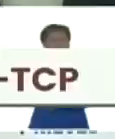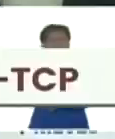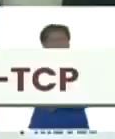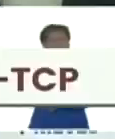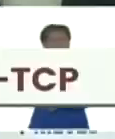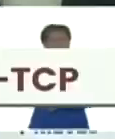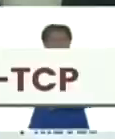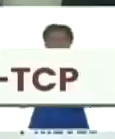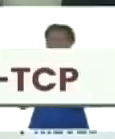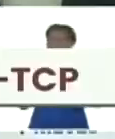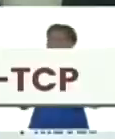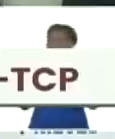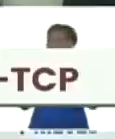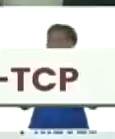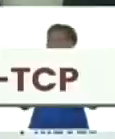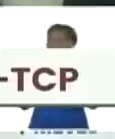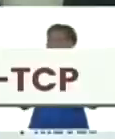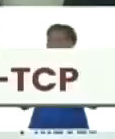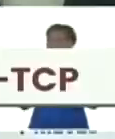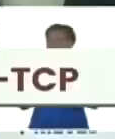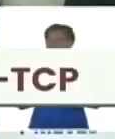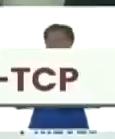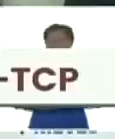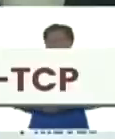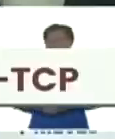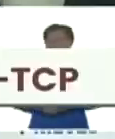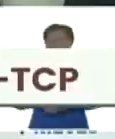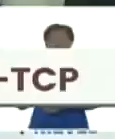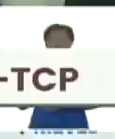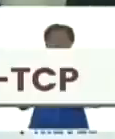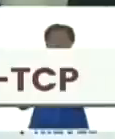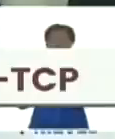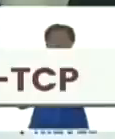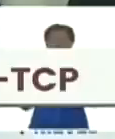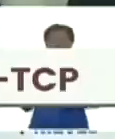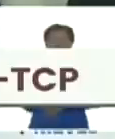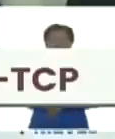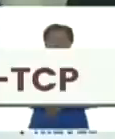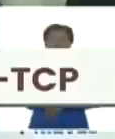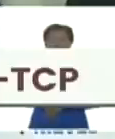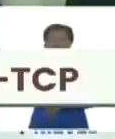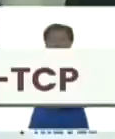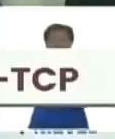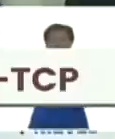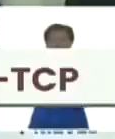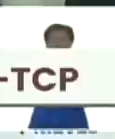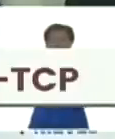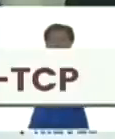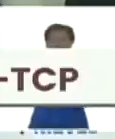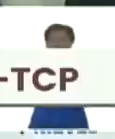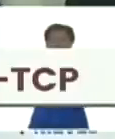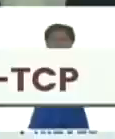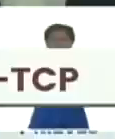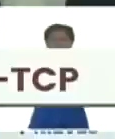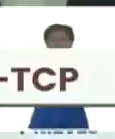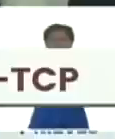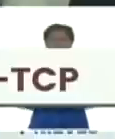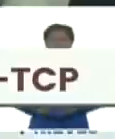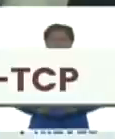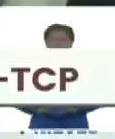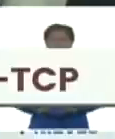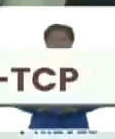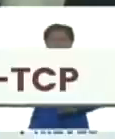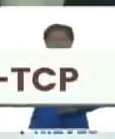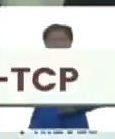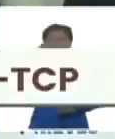Ahora, como una manera de respeto, quisiera tener un momento de silencio para recordar la obra de nuestro querido